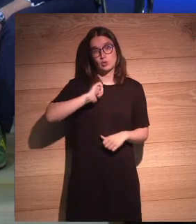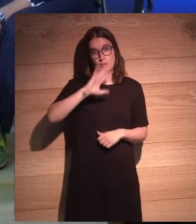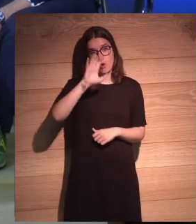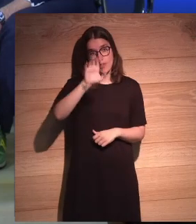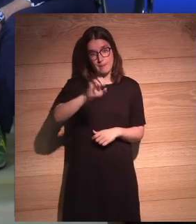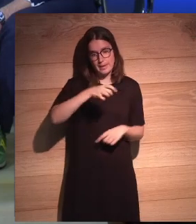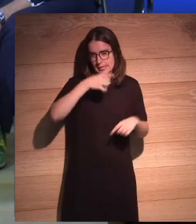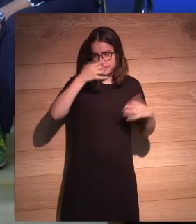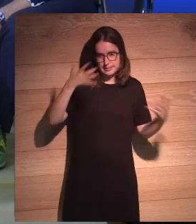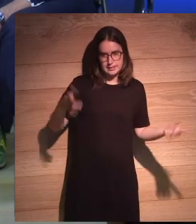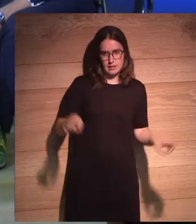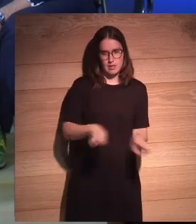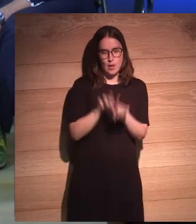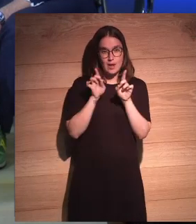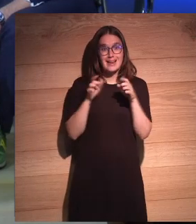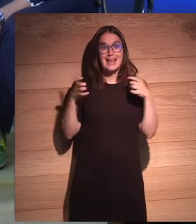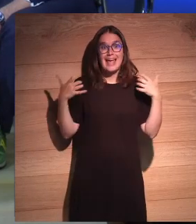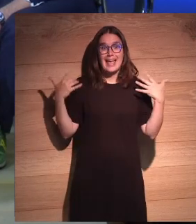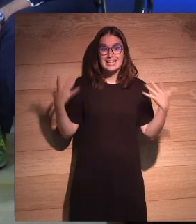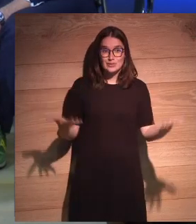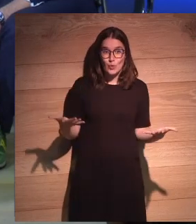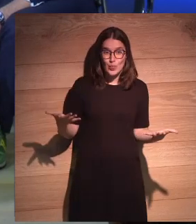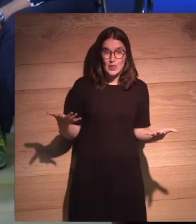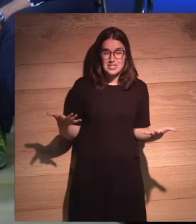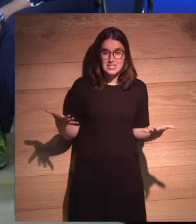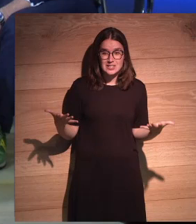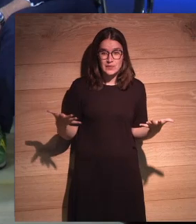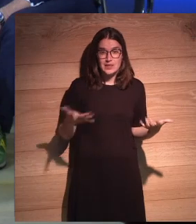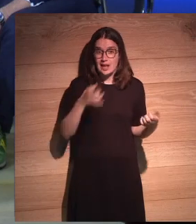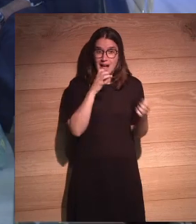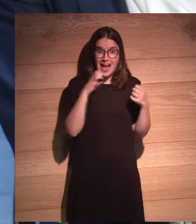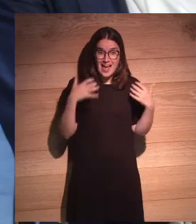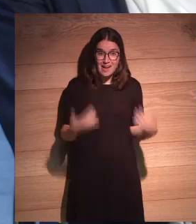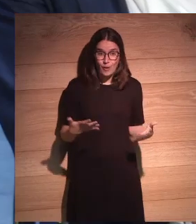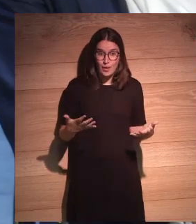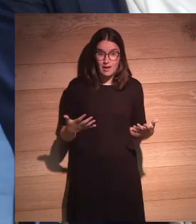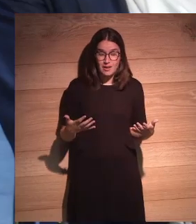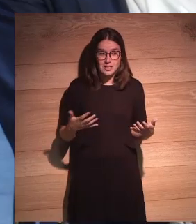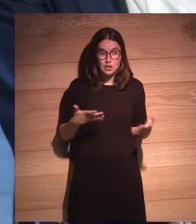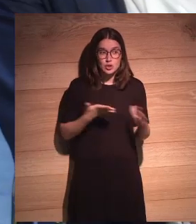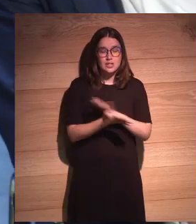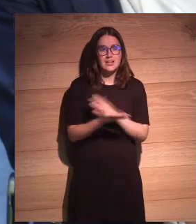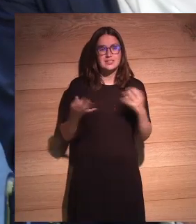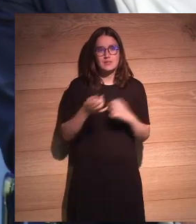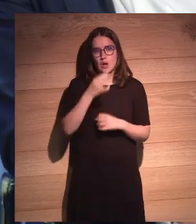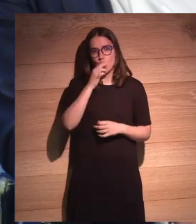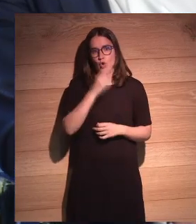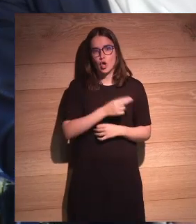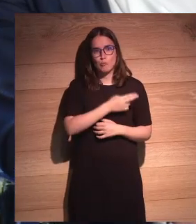país X que sea. Entonces, pues ahora mismo eso significa un